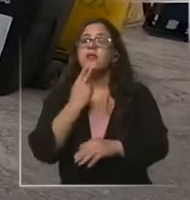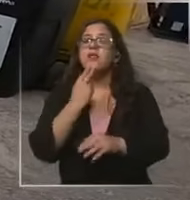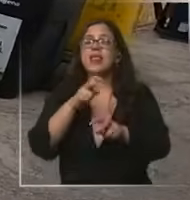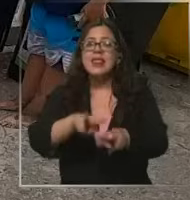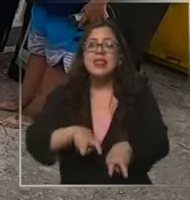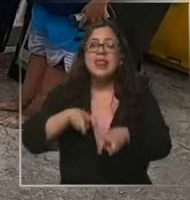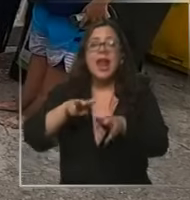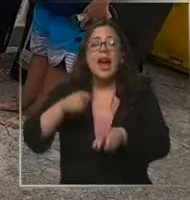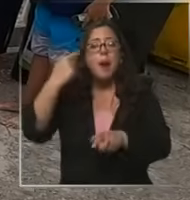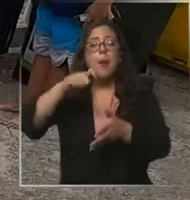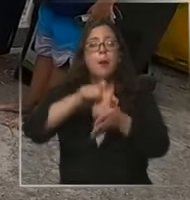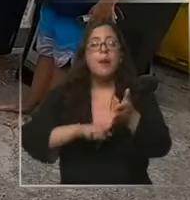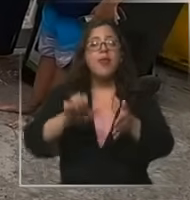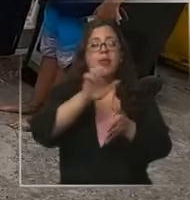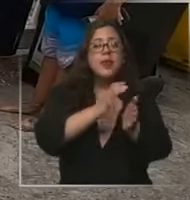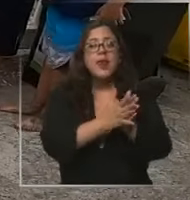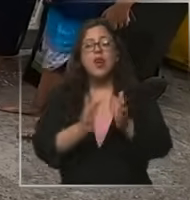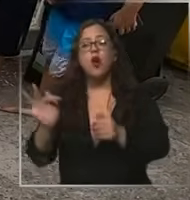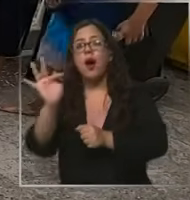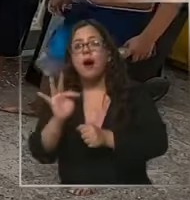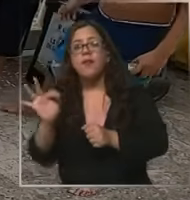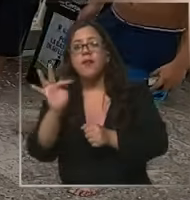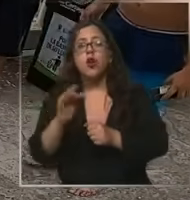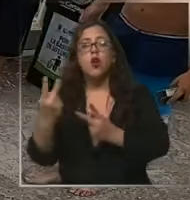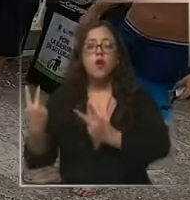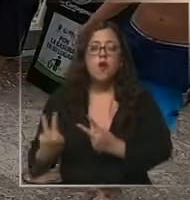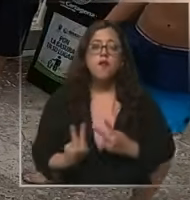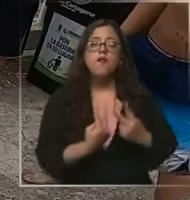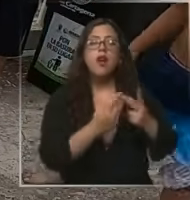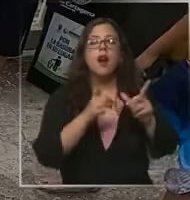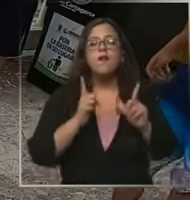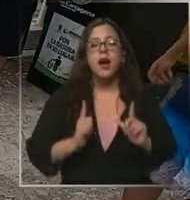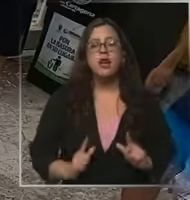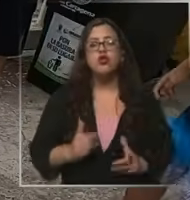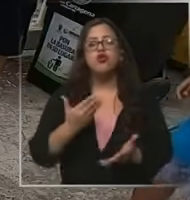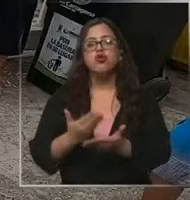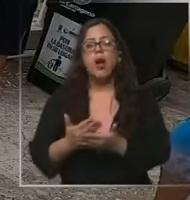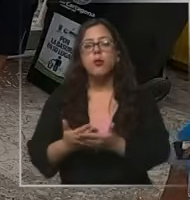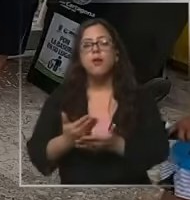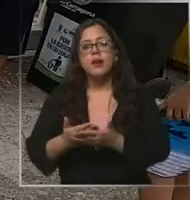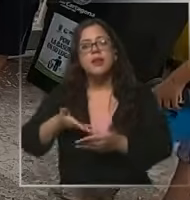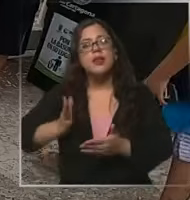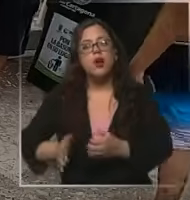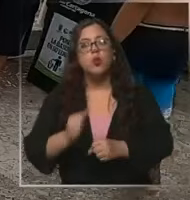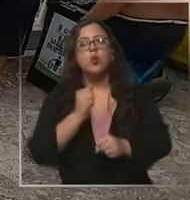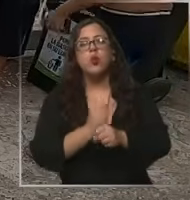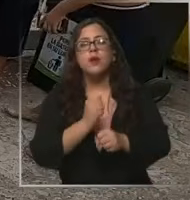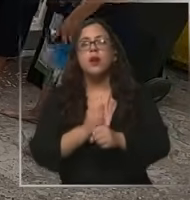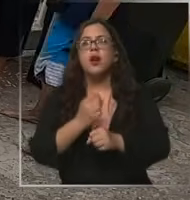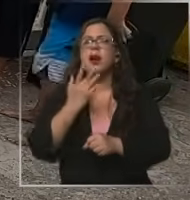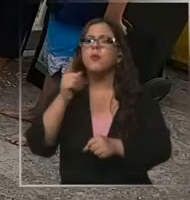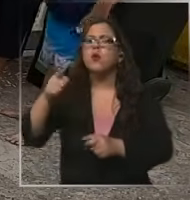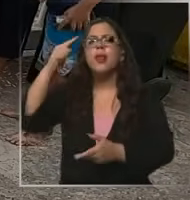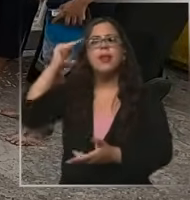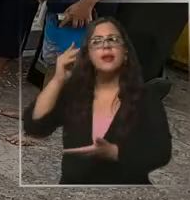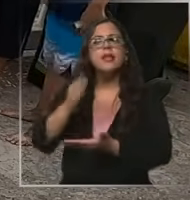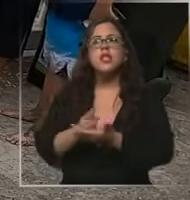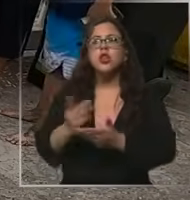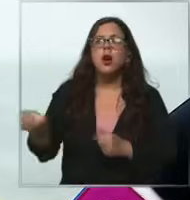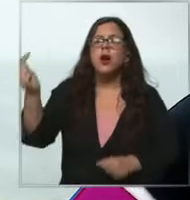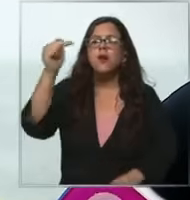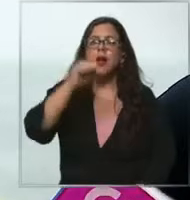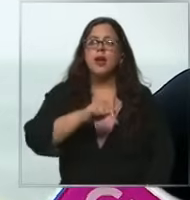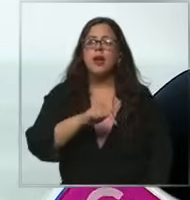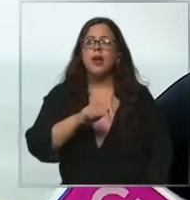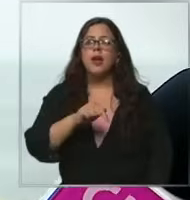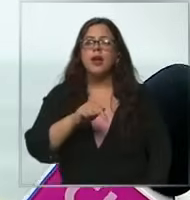pero durante enero y febrero viaja de vacaciones a Cartagena, donde aprovecha de seguir trabajando. ¿Por qué tomaste la decisión de venir acá